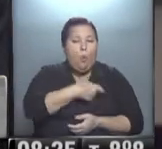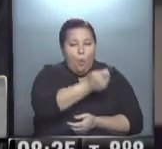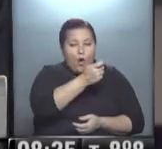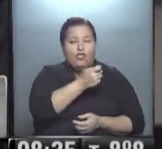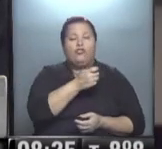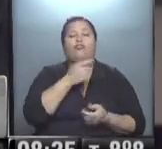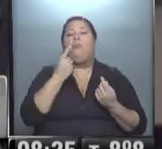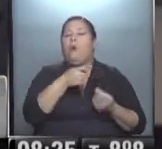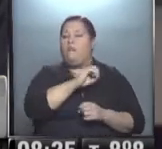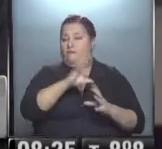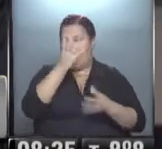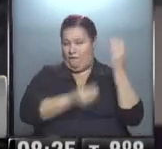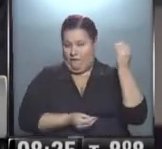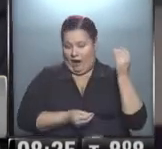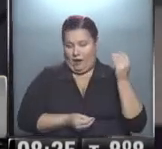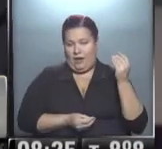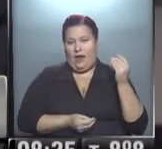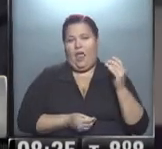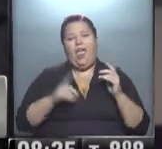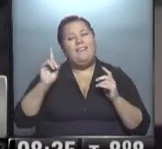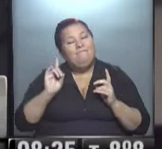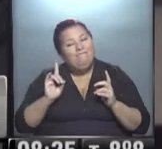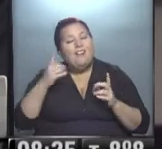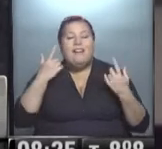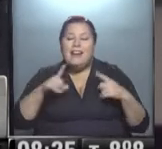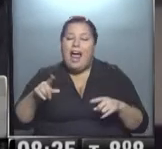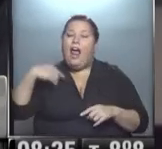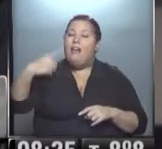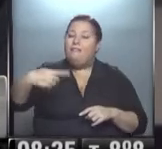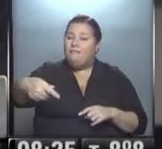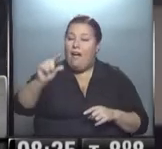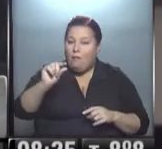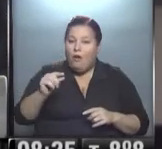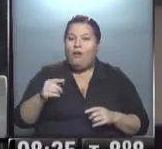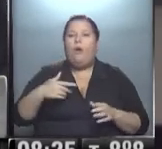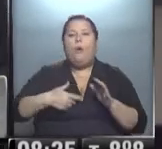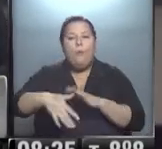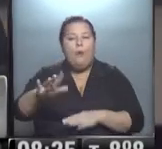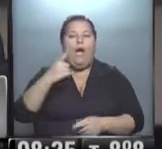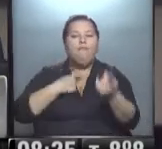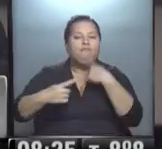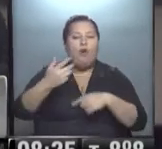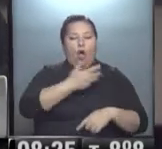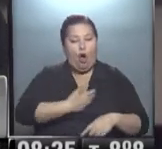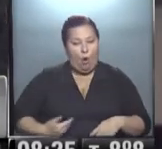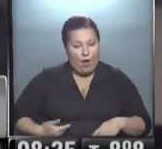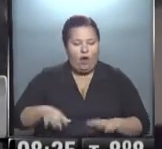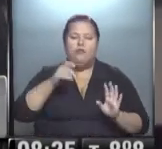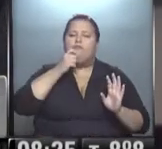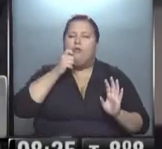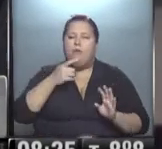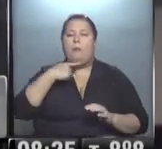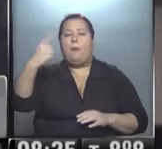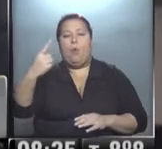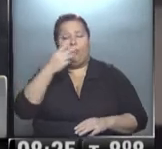jurídica y demás no sería de extrañar que en los próximos días haya una consulta del gobierno por ejemplo a la